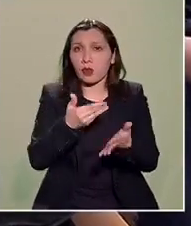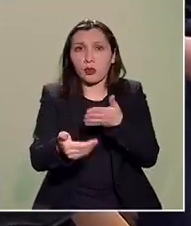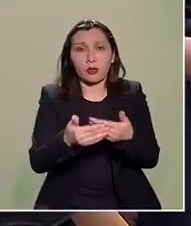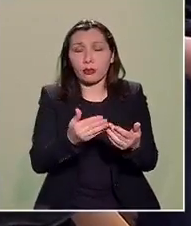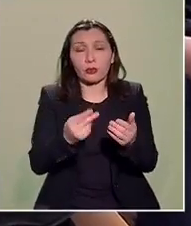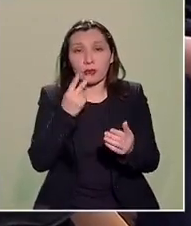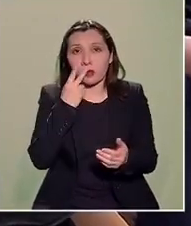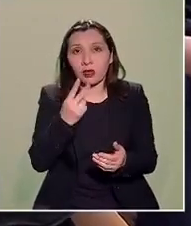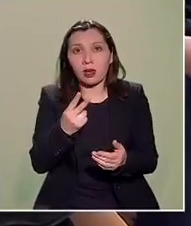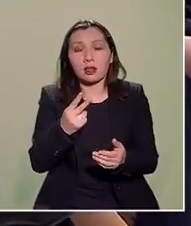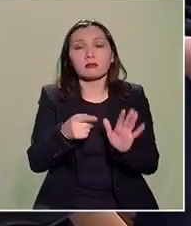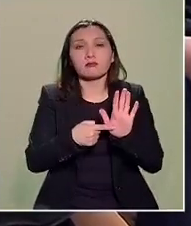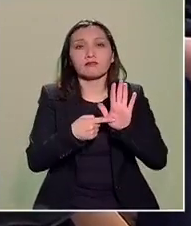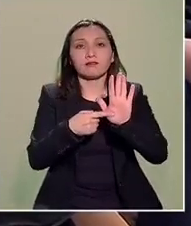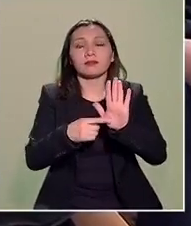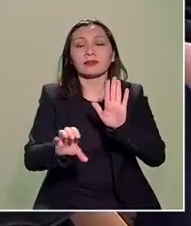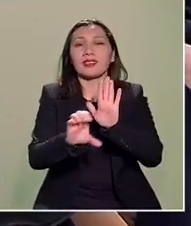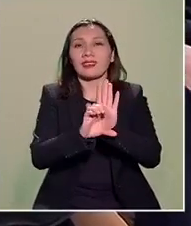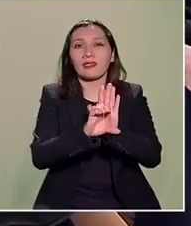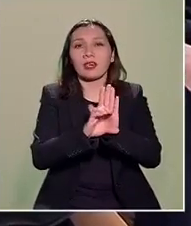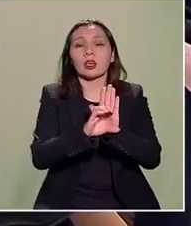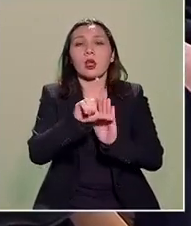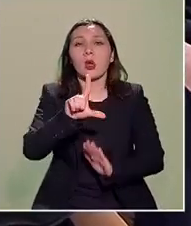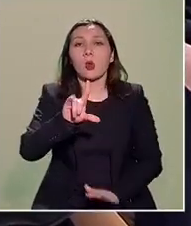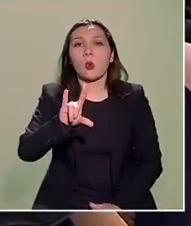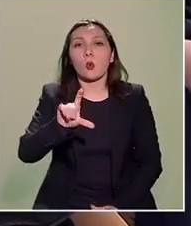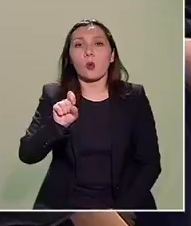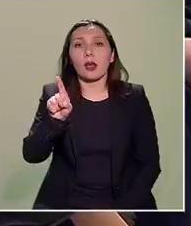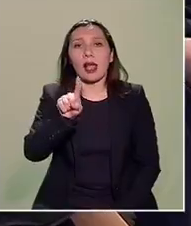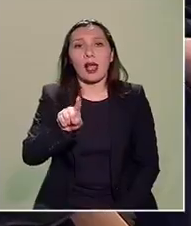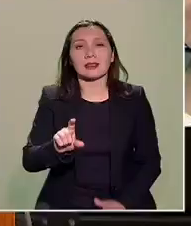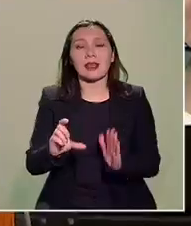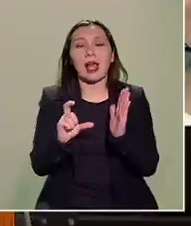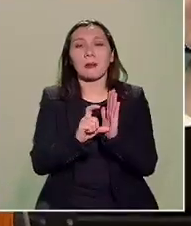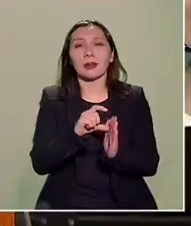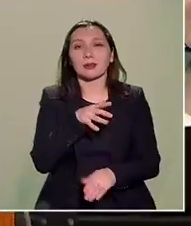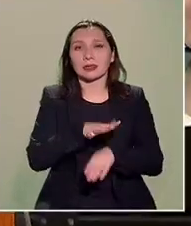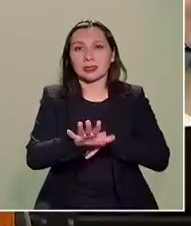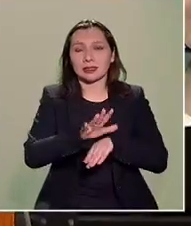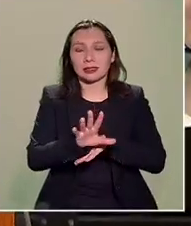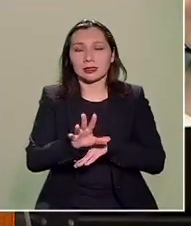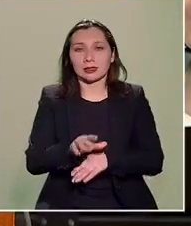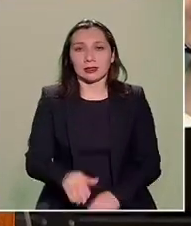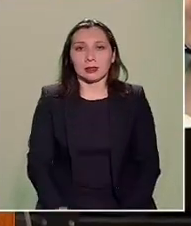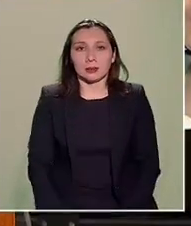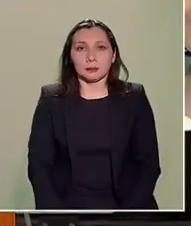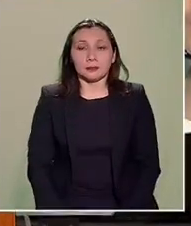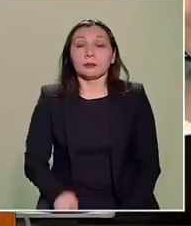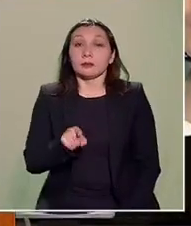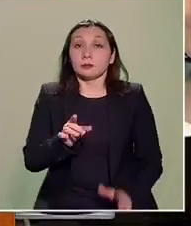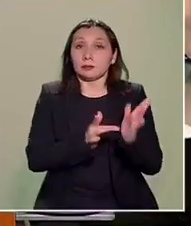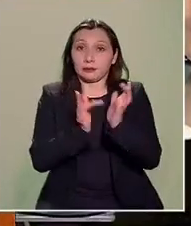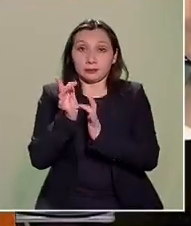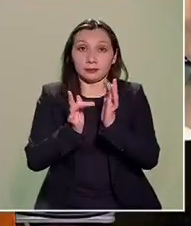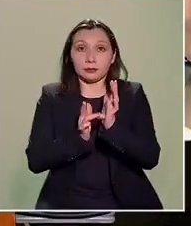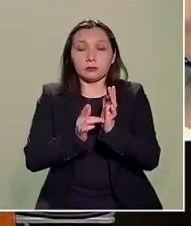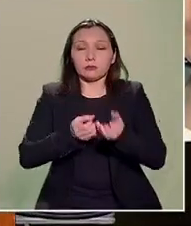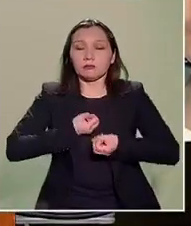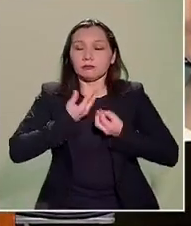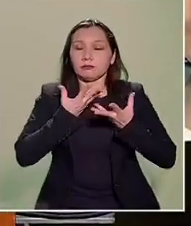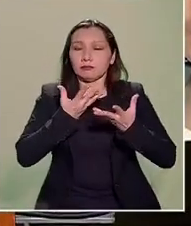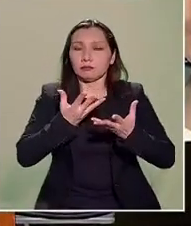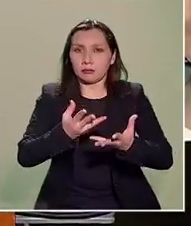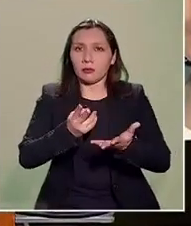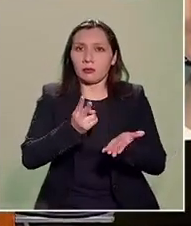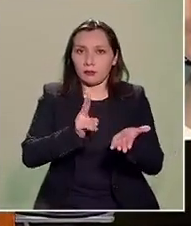de aplicado en el evangelio lucas en el capítulo 15 donde jesucristo expresa la